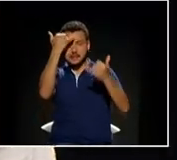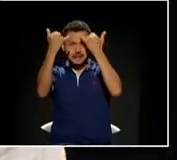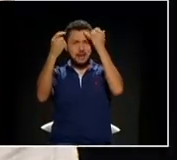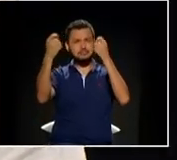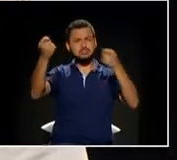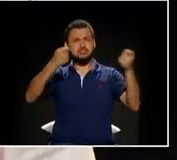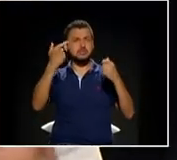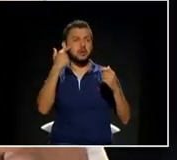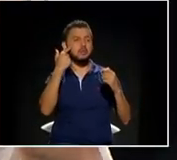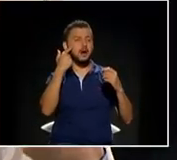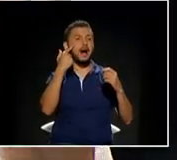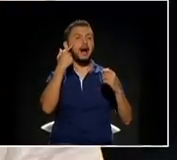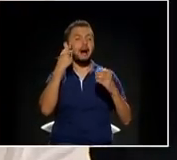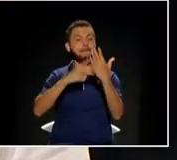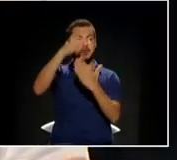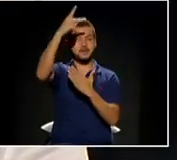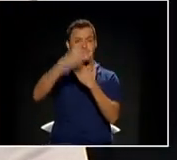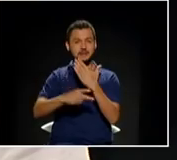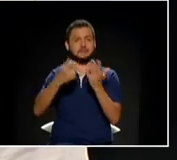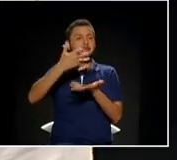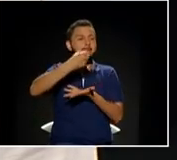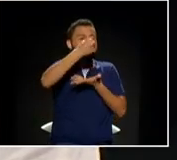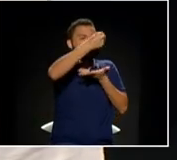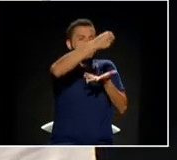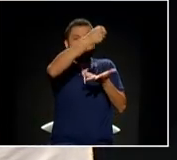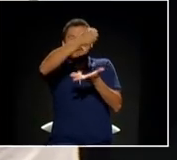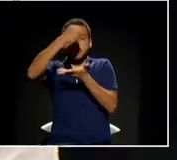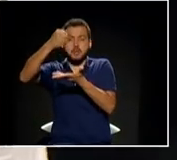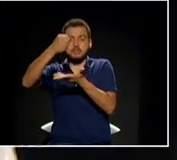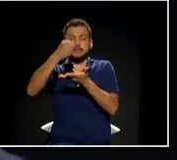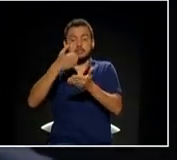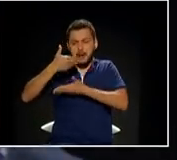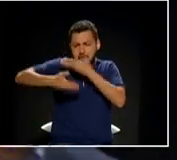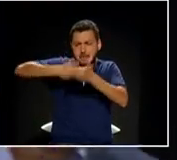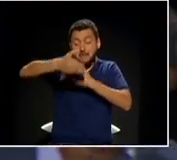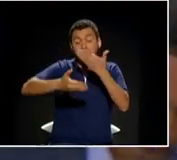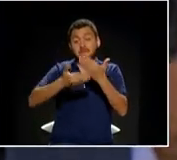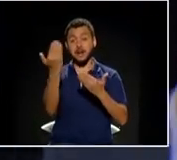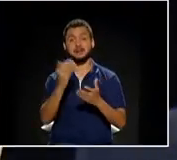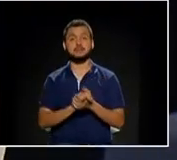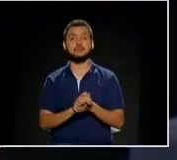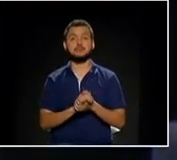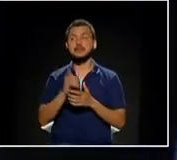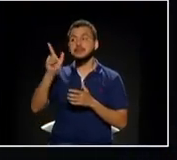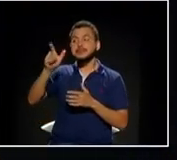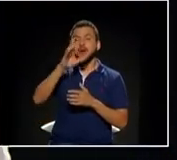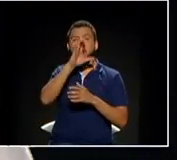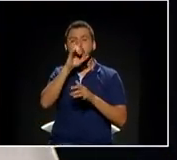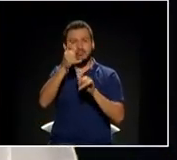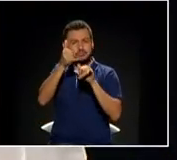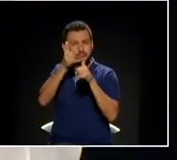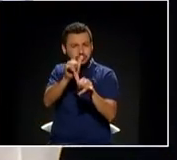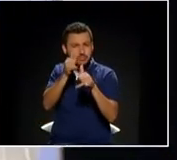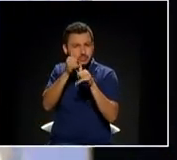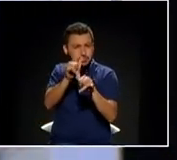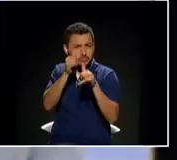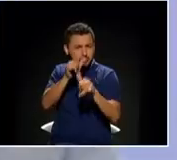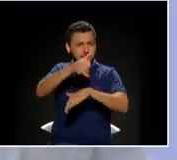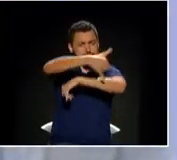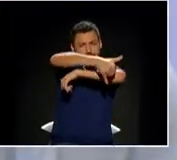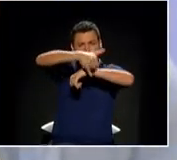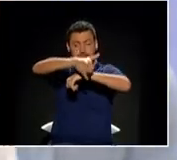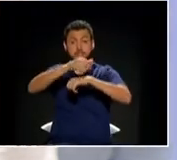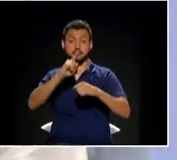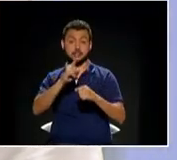forma de promocionar que facilitemos los trámites rápidamente a los constructores porque no hemos vuelto a construir moda